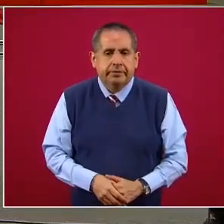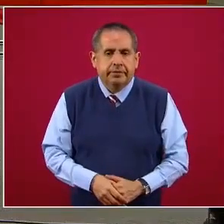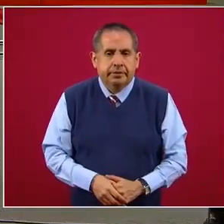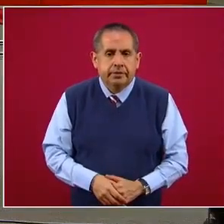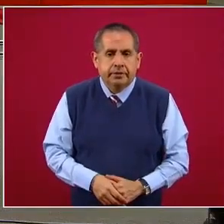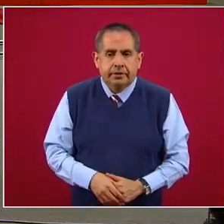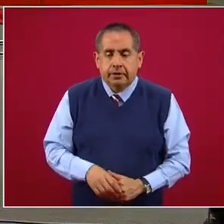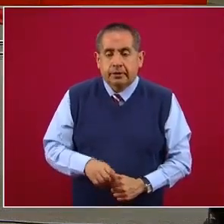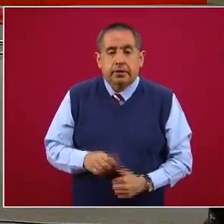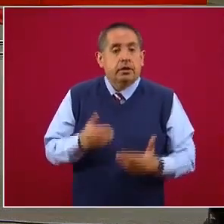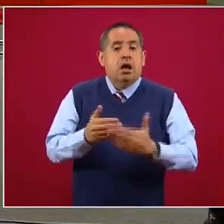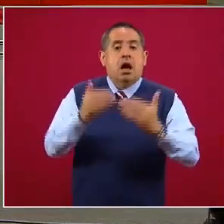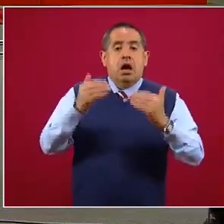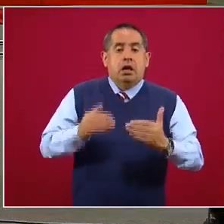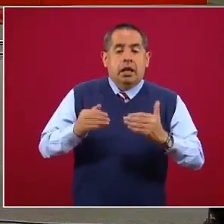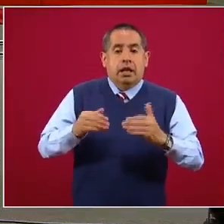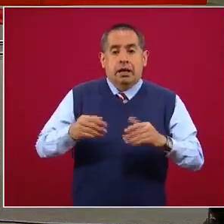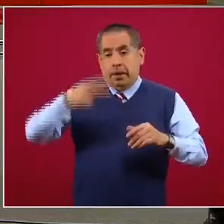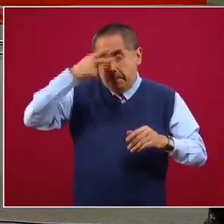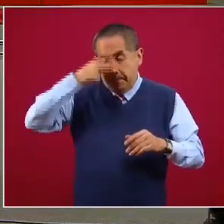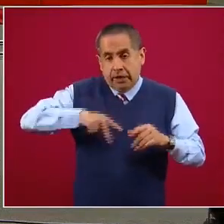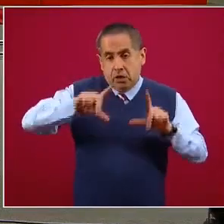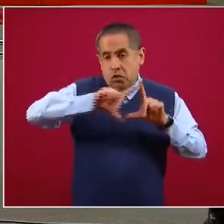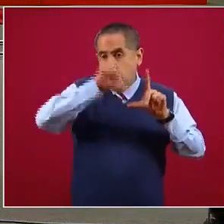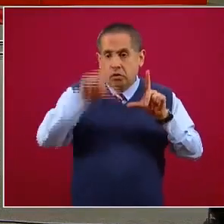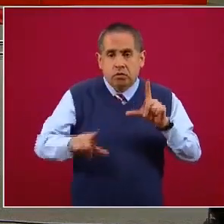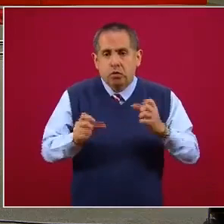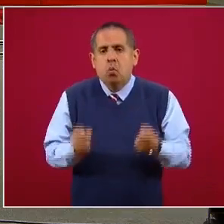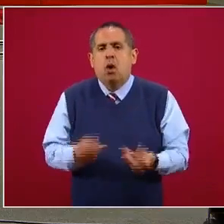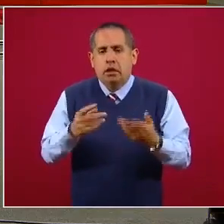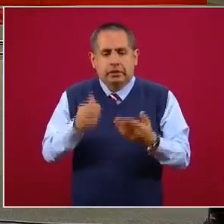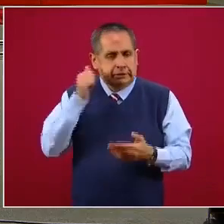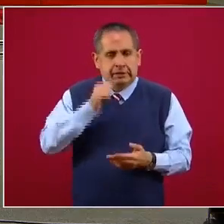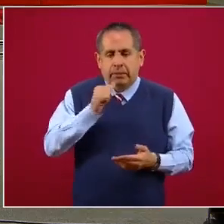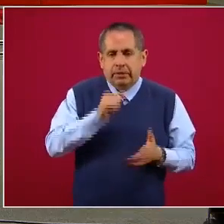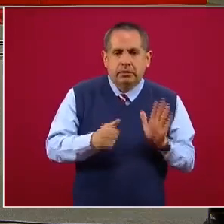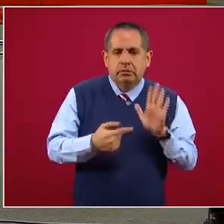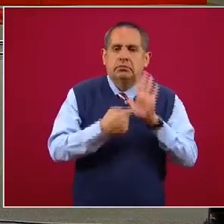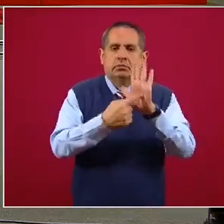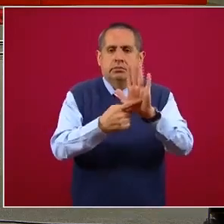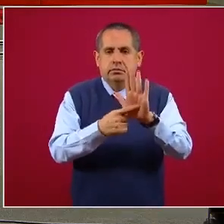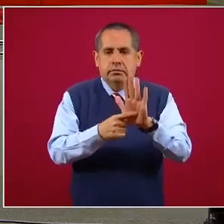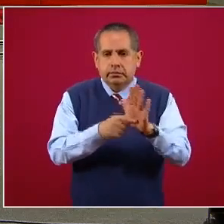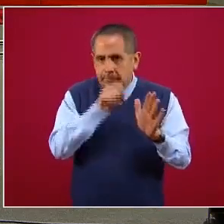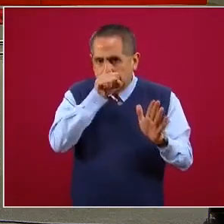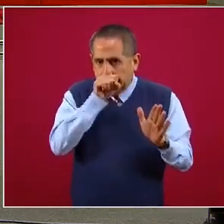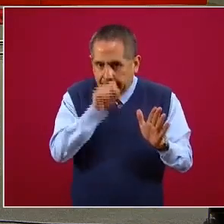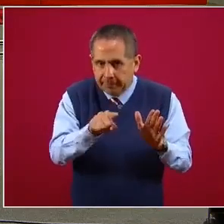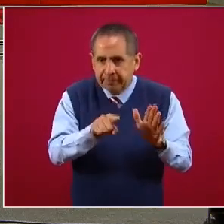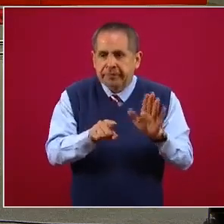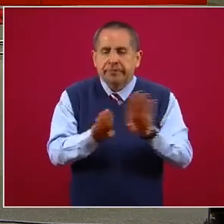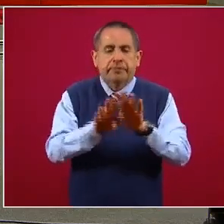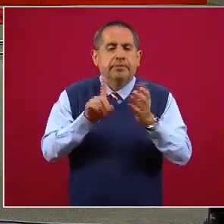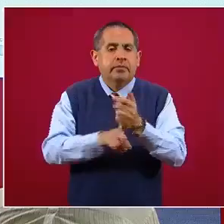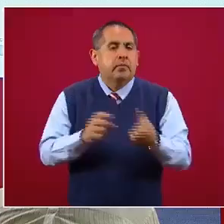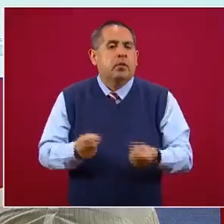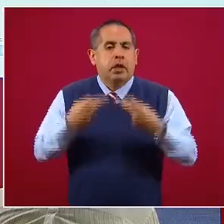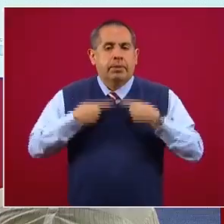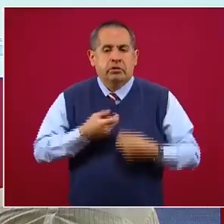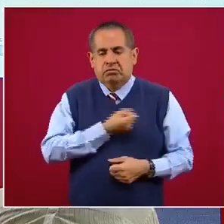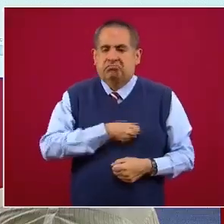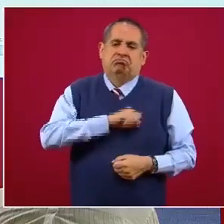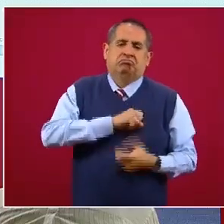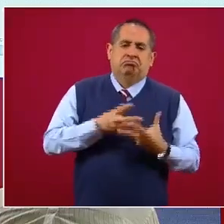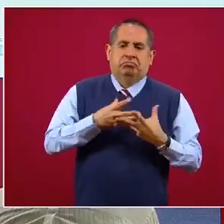Ahora tenemos el resumen nacional. Aquí están los datos que siempre presentamos. Hemos incorporado las personas recuperadas. Tenemos